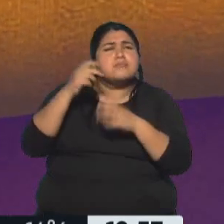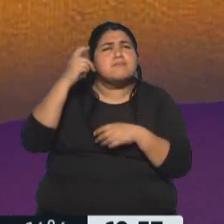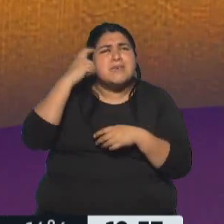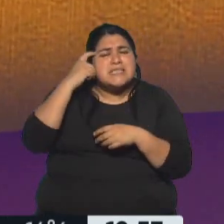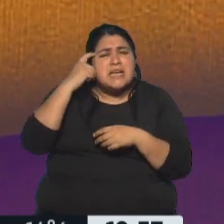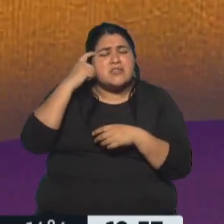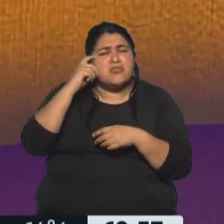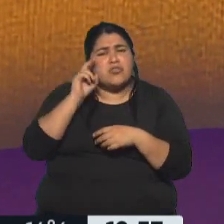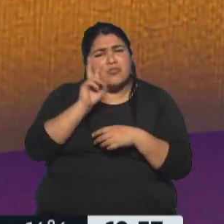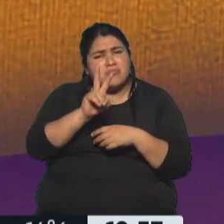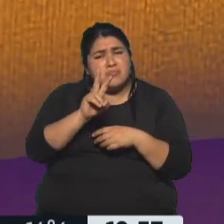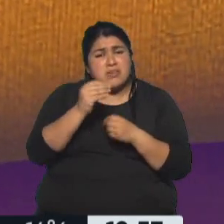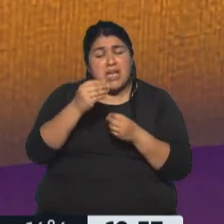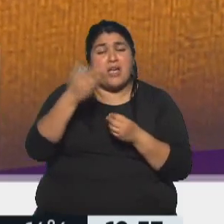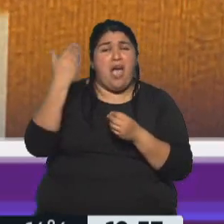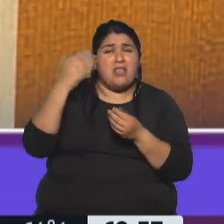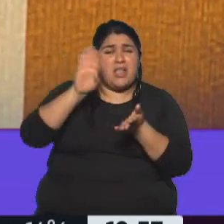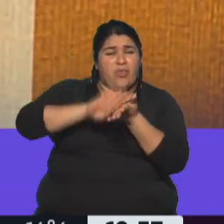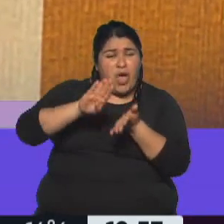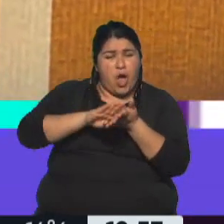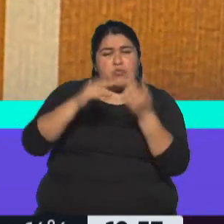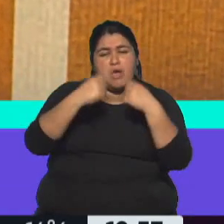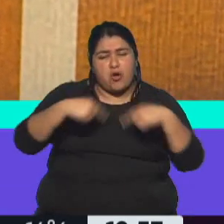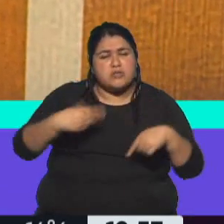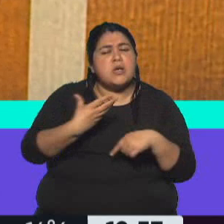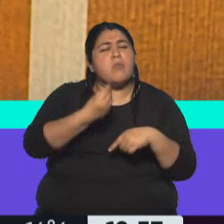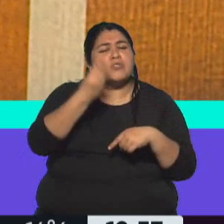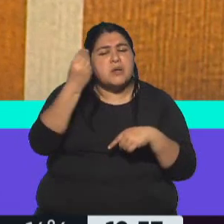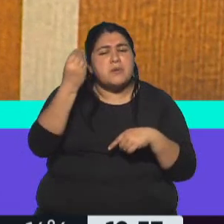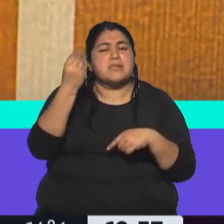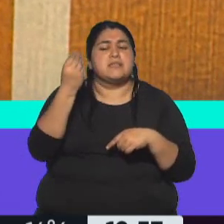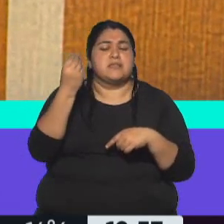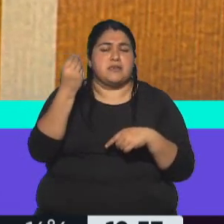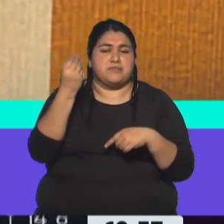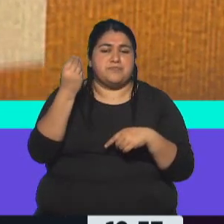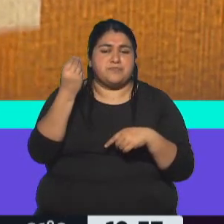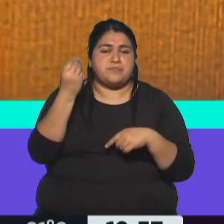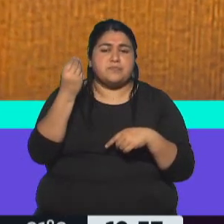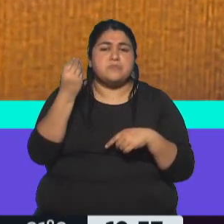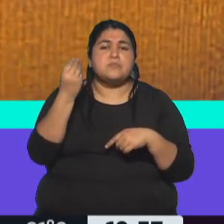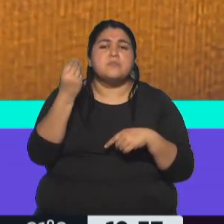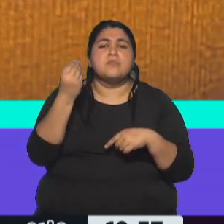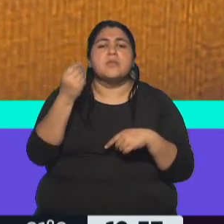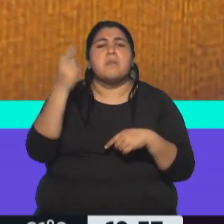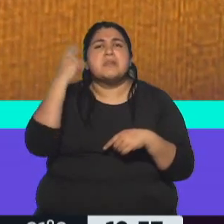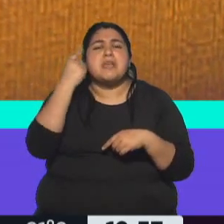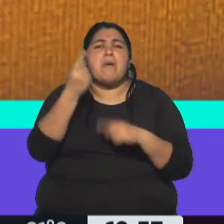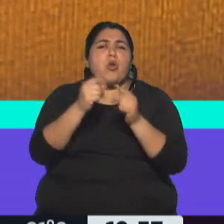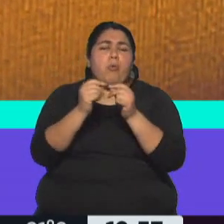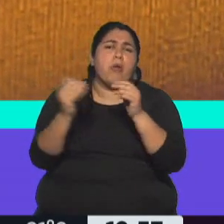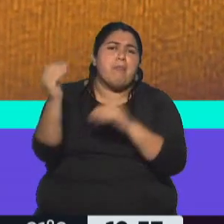señalando que los datos de endeudamiento que en muchas oportunidades hemos señalado como muy elevados,